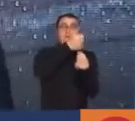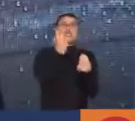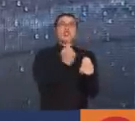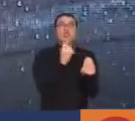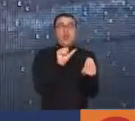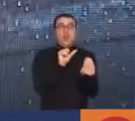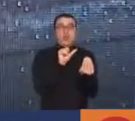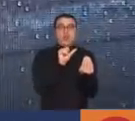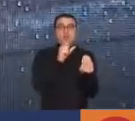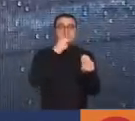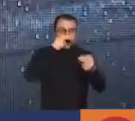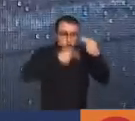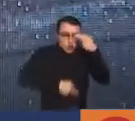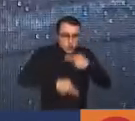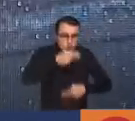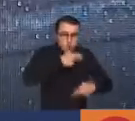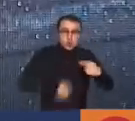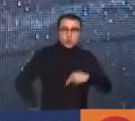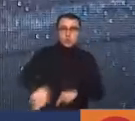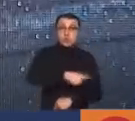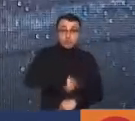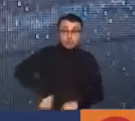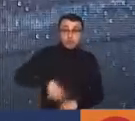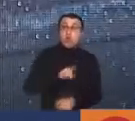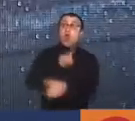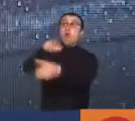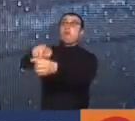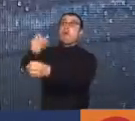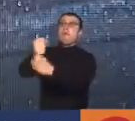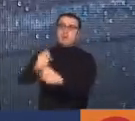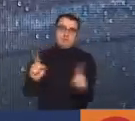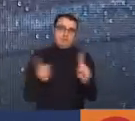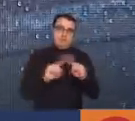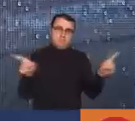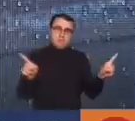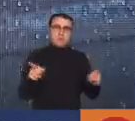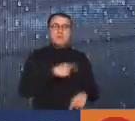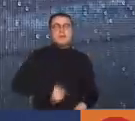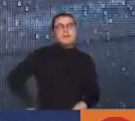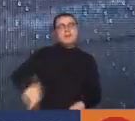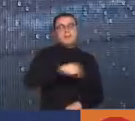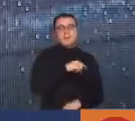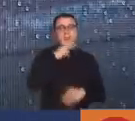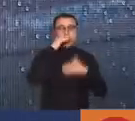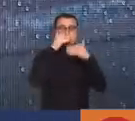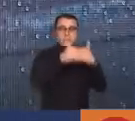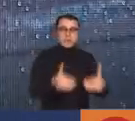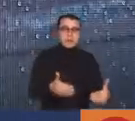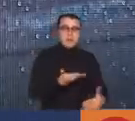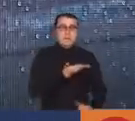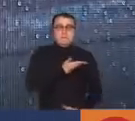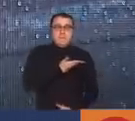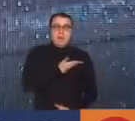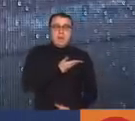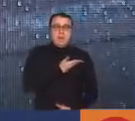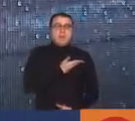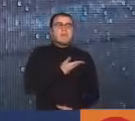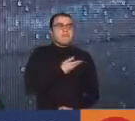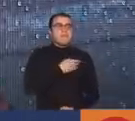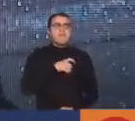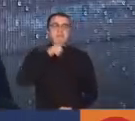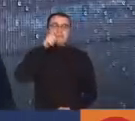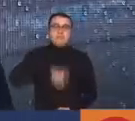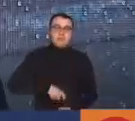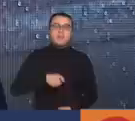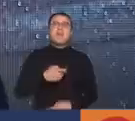niños menores, pues los niños menores no deben trabajar, y esa población de niños vía mamá debe recibir